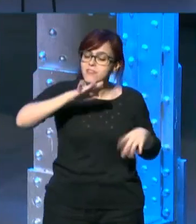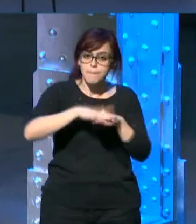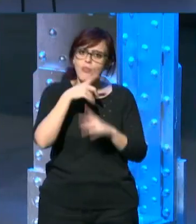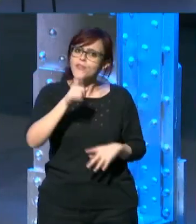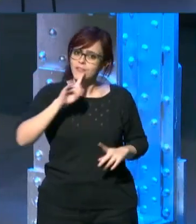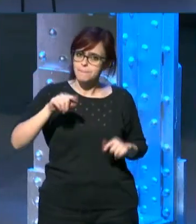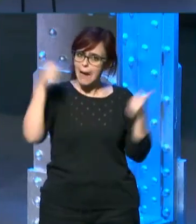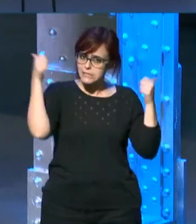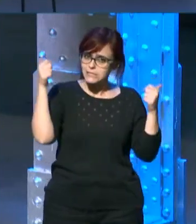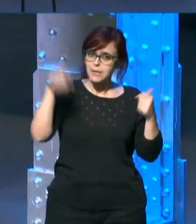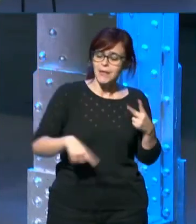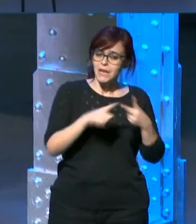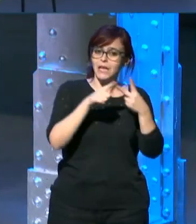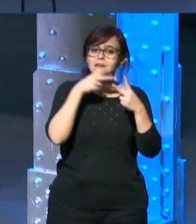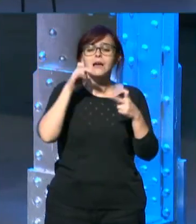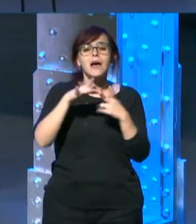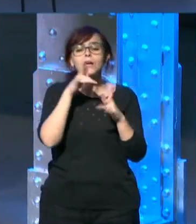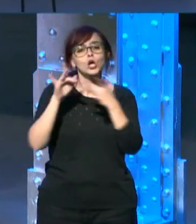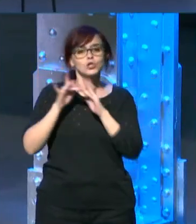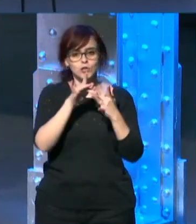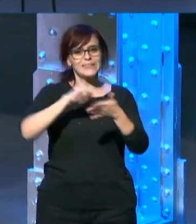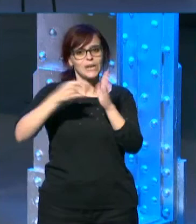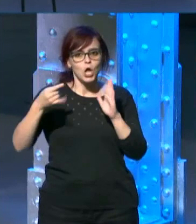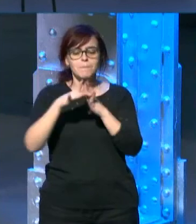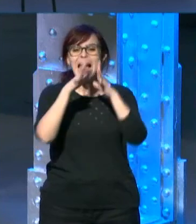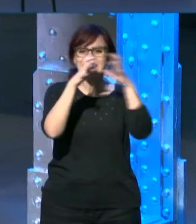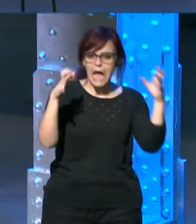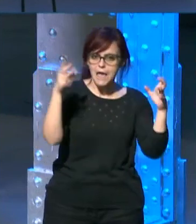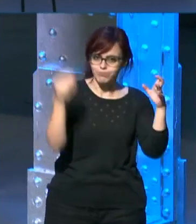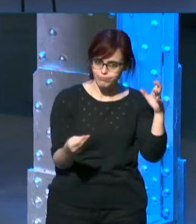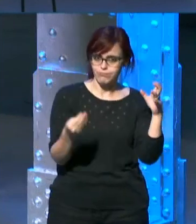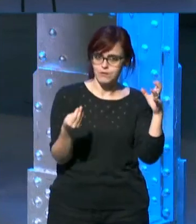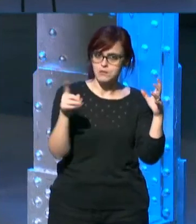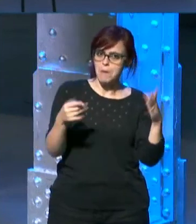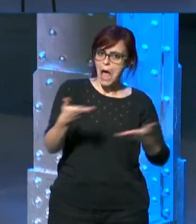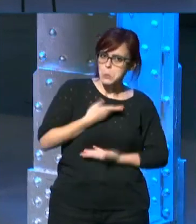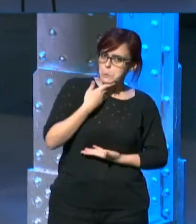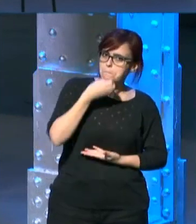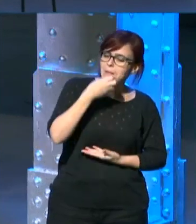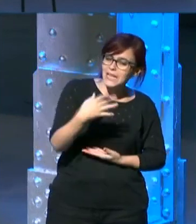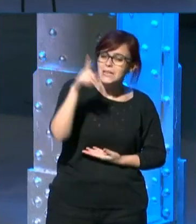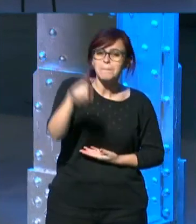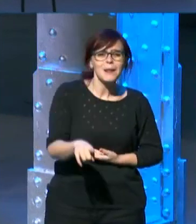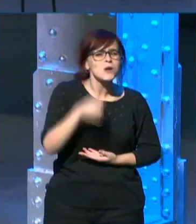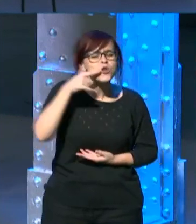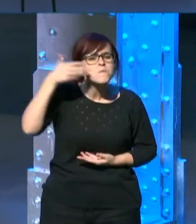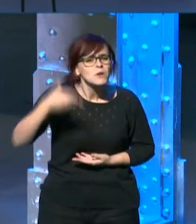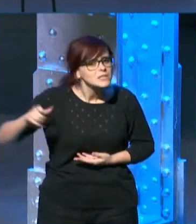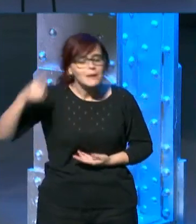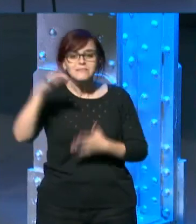Y luego haceros con medios de comunicación buenos. Un Skype potente puede ayudar mucho. Y sobre todo